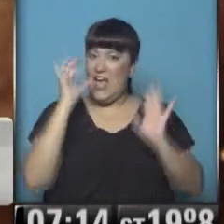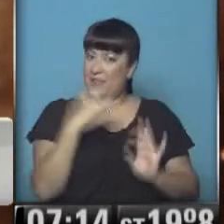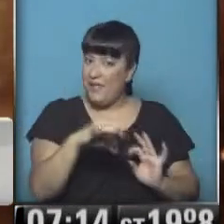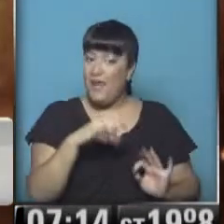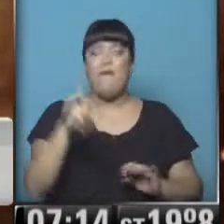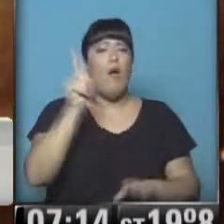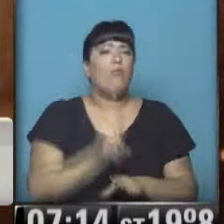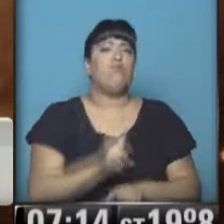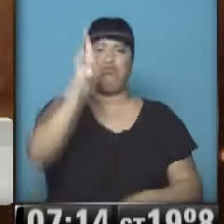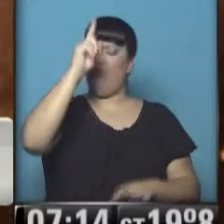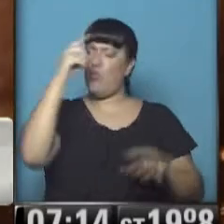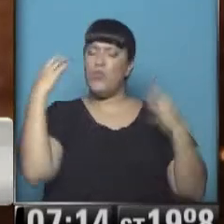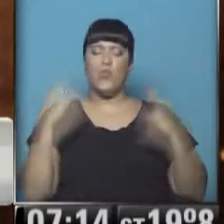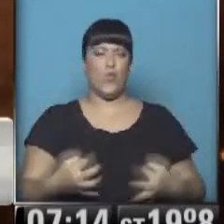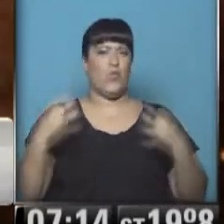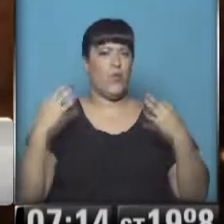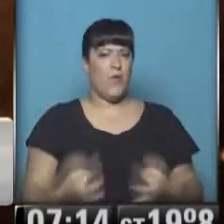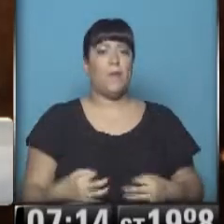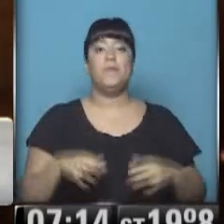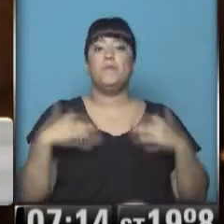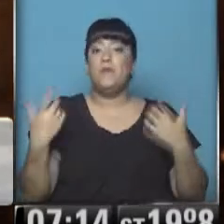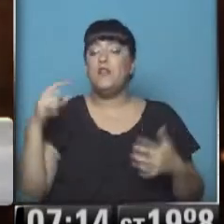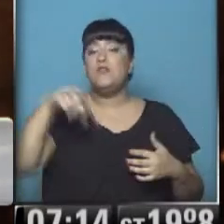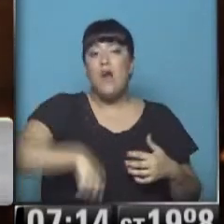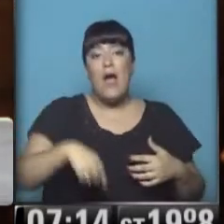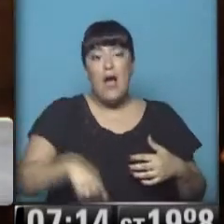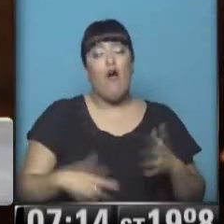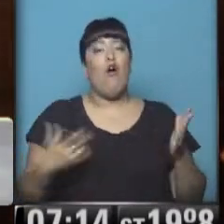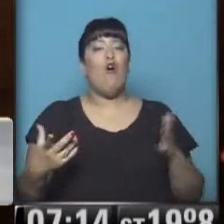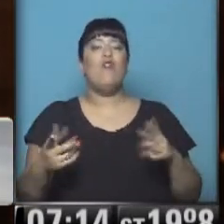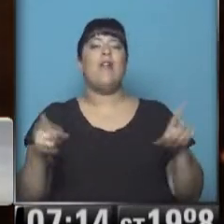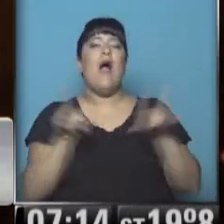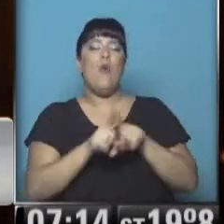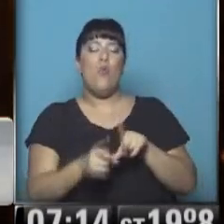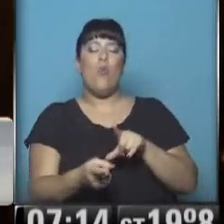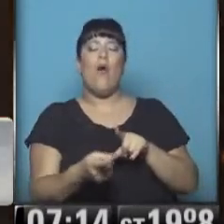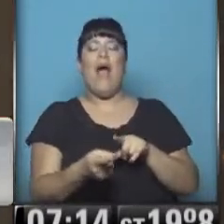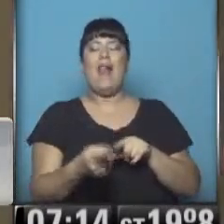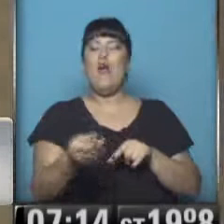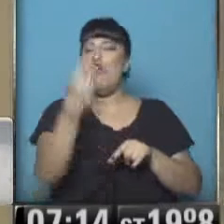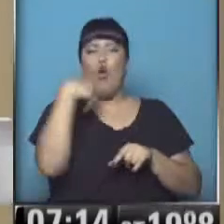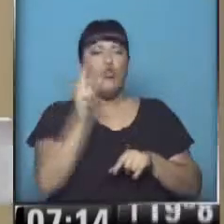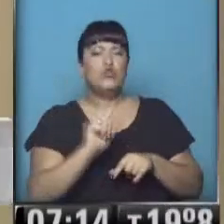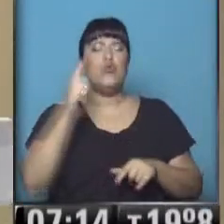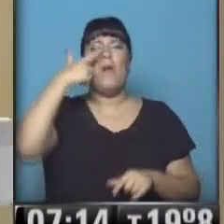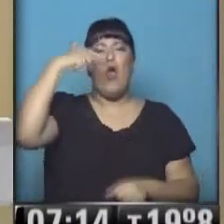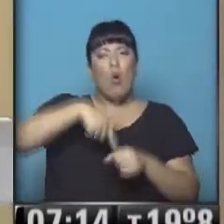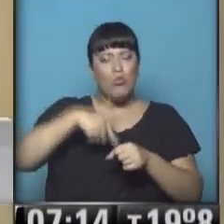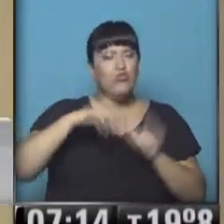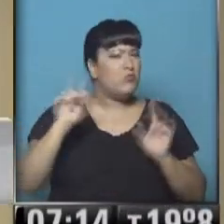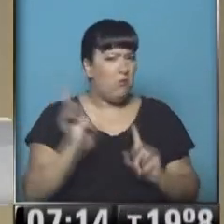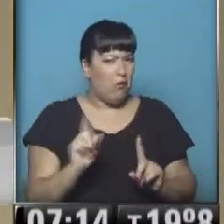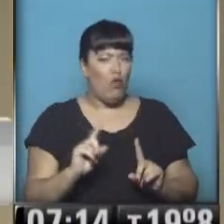dejó más cerca de lo calculado, por lo tanto nos estamos ahorrando combustible que se utiliza para moverlo y acercarlo al destino final.